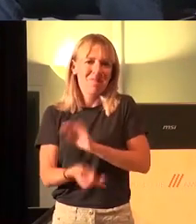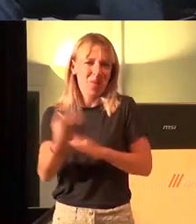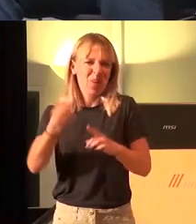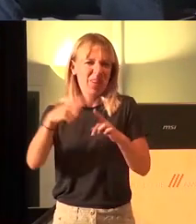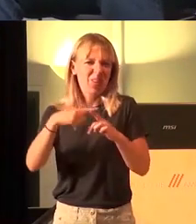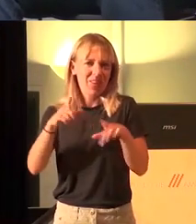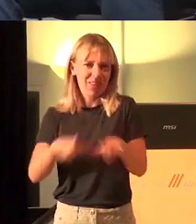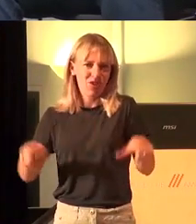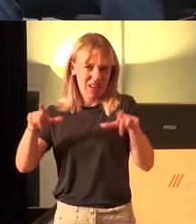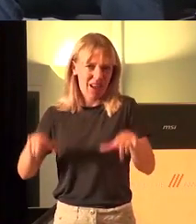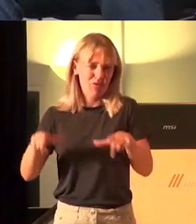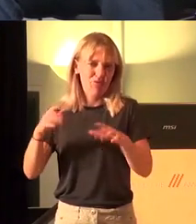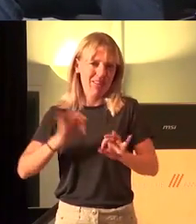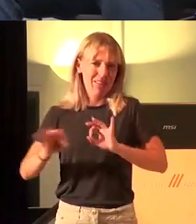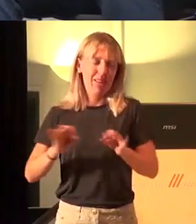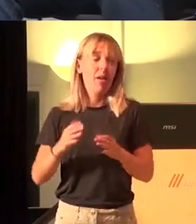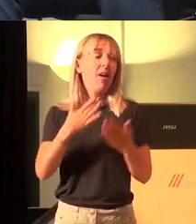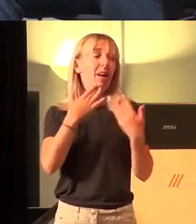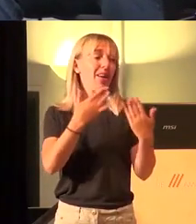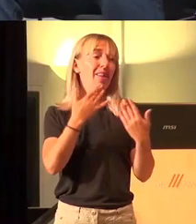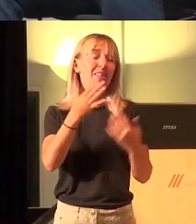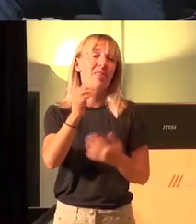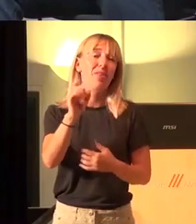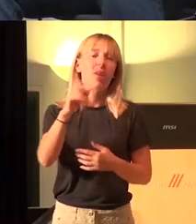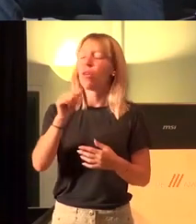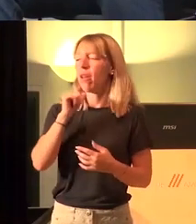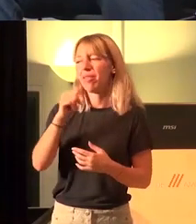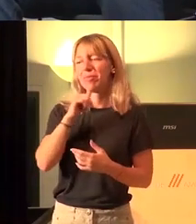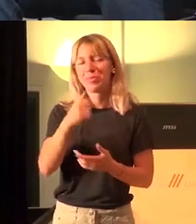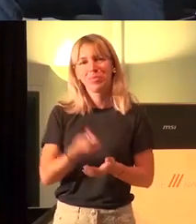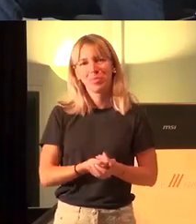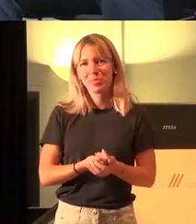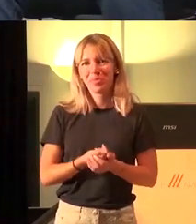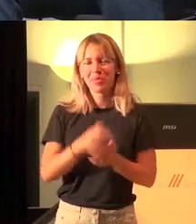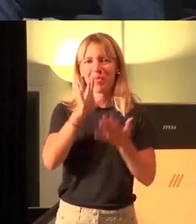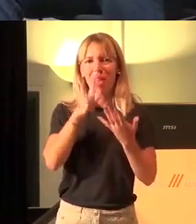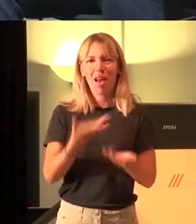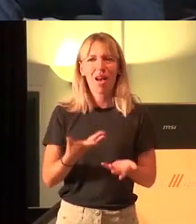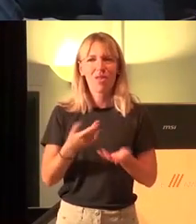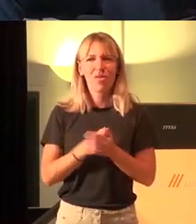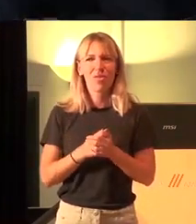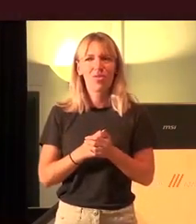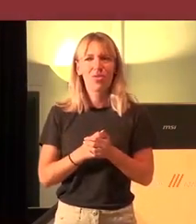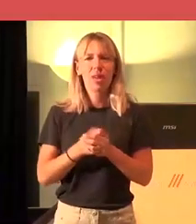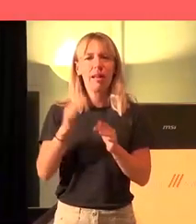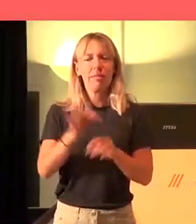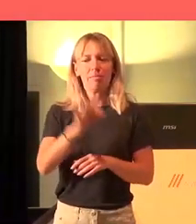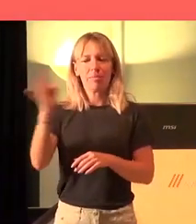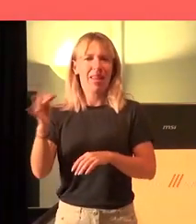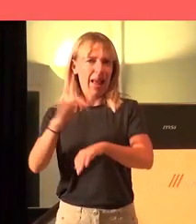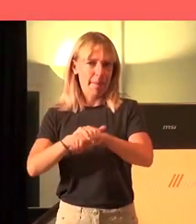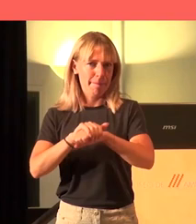en nuestros escenarios. Muchísimas gracias, Fernando. De nada. Pues pasamos con el siguiente